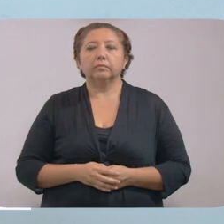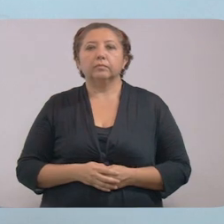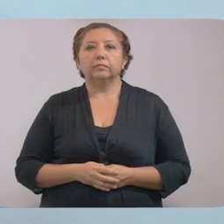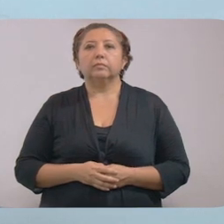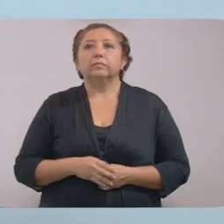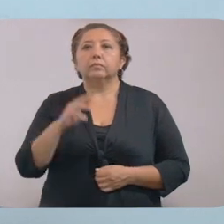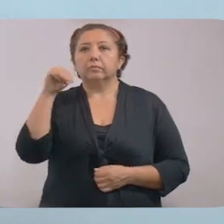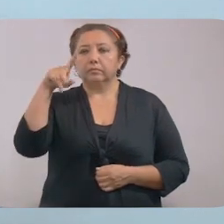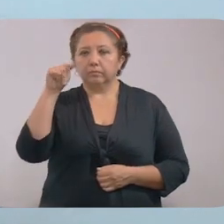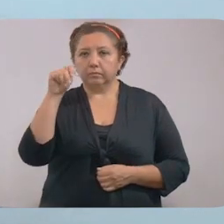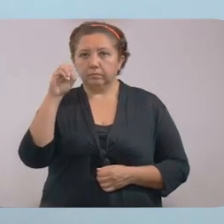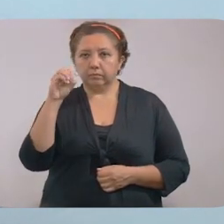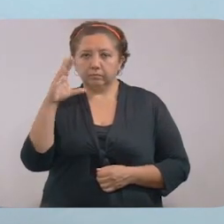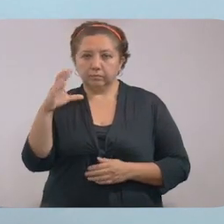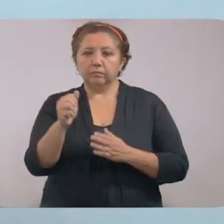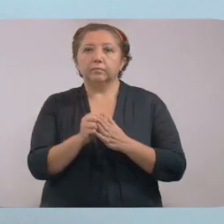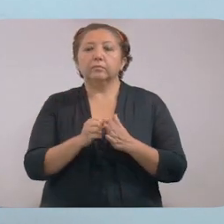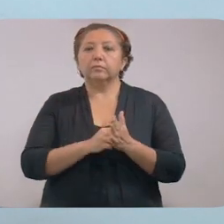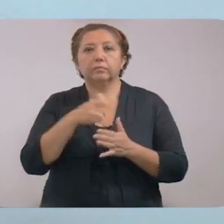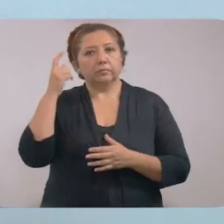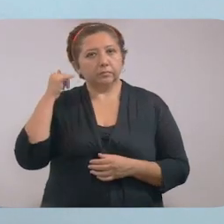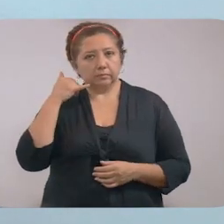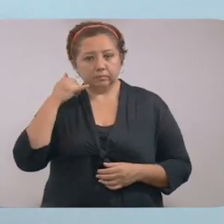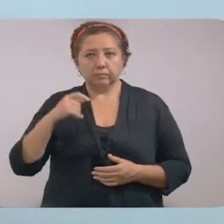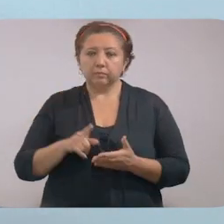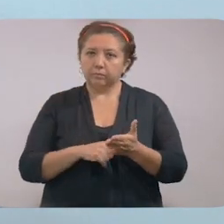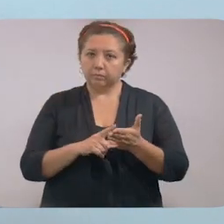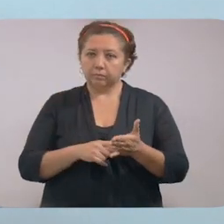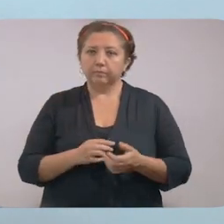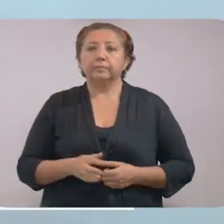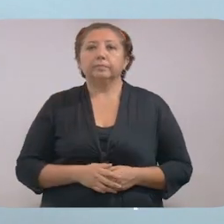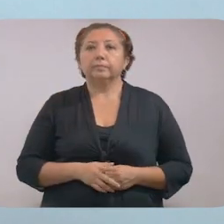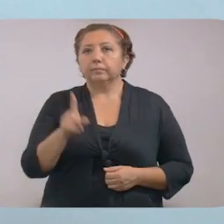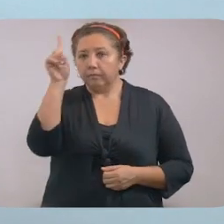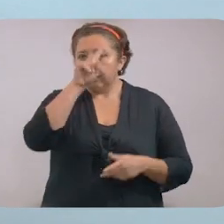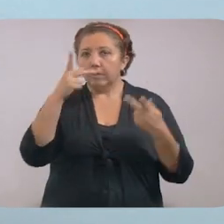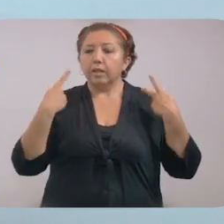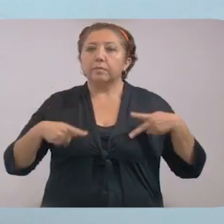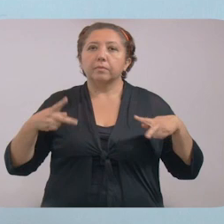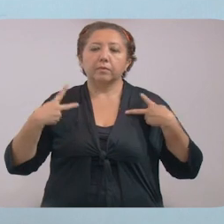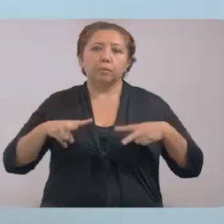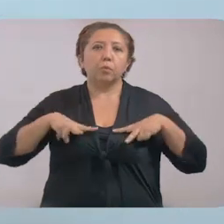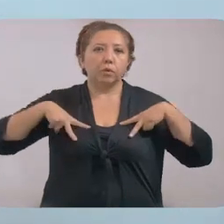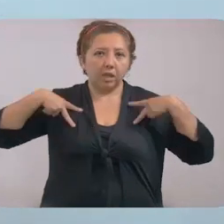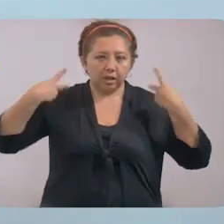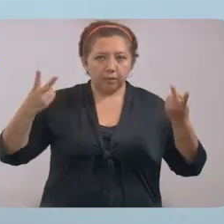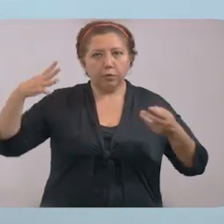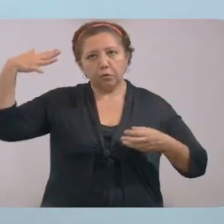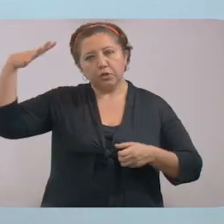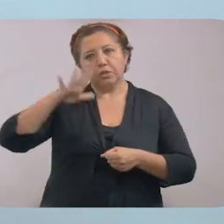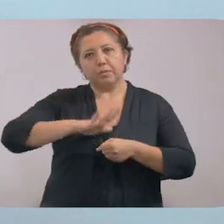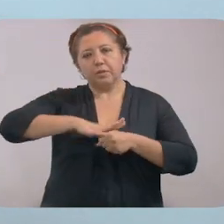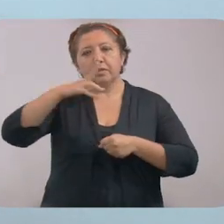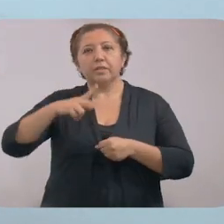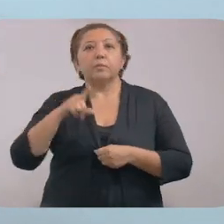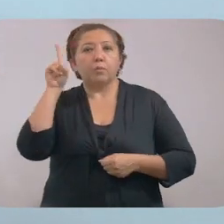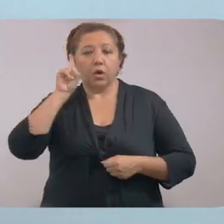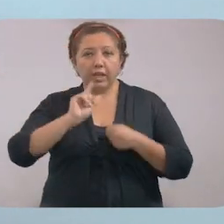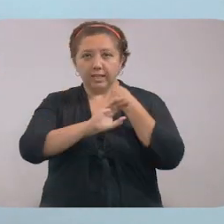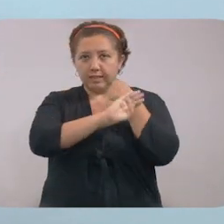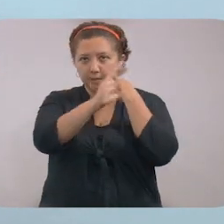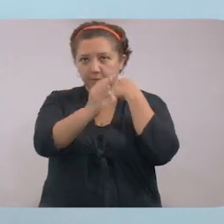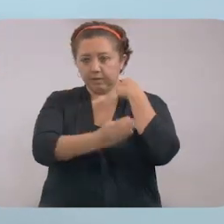La aplicación Meditoc para los sistemas Android y Apple. Recomendamos a la población vulnerable como adultos mayores,